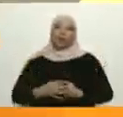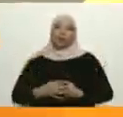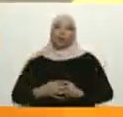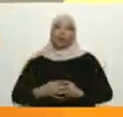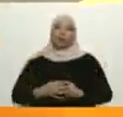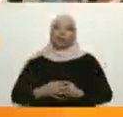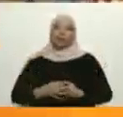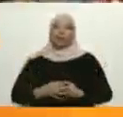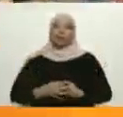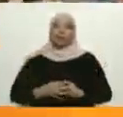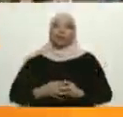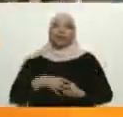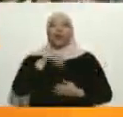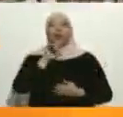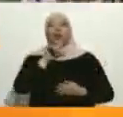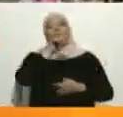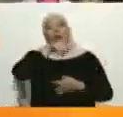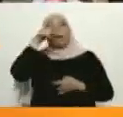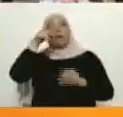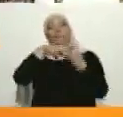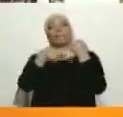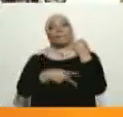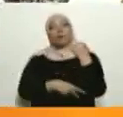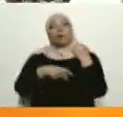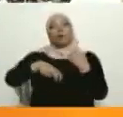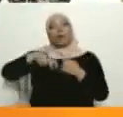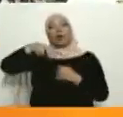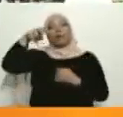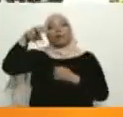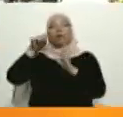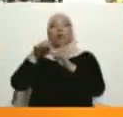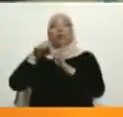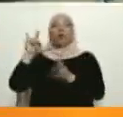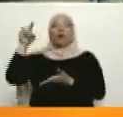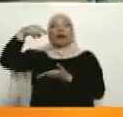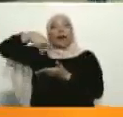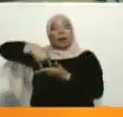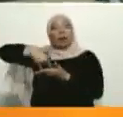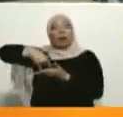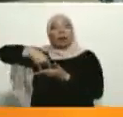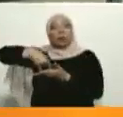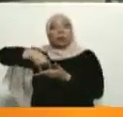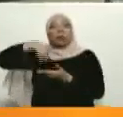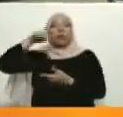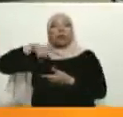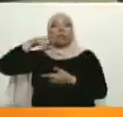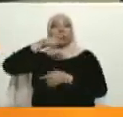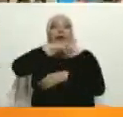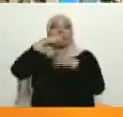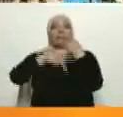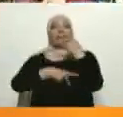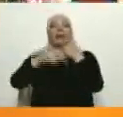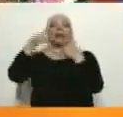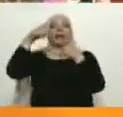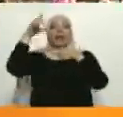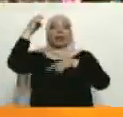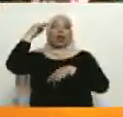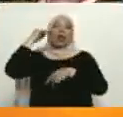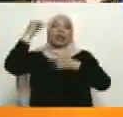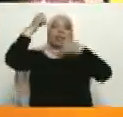caobos en el parque Ezequiel Zamora el monumento de carabobo en el parque Hugo Chávez actividades todos los días